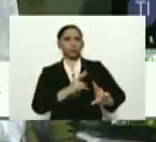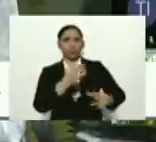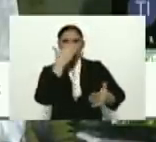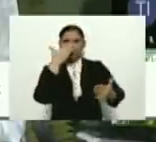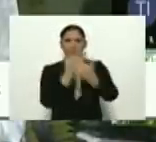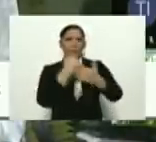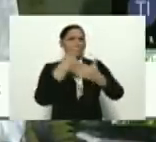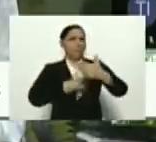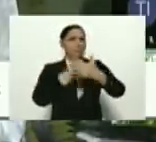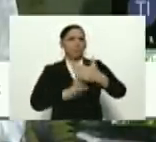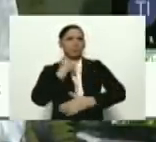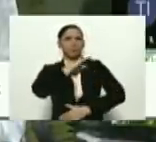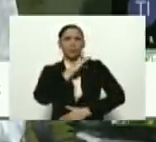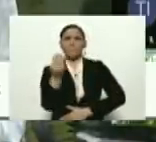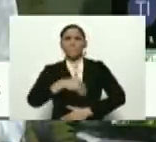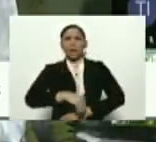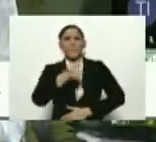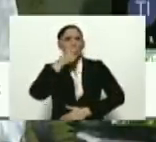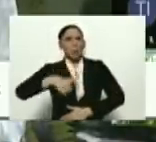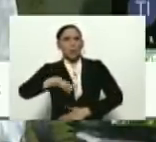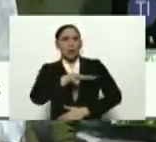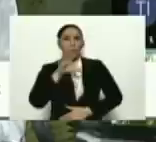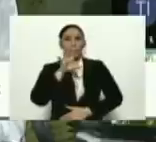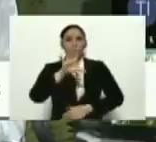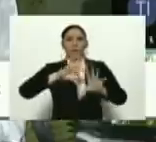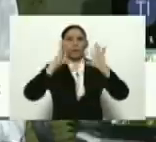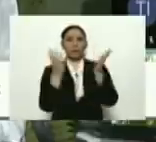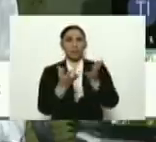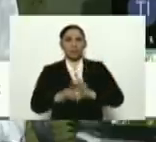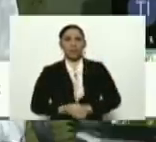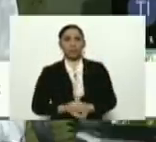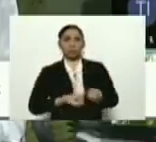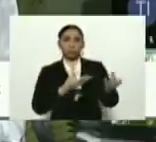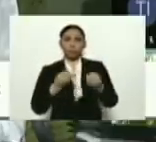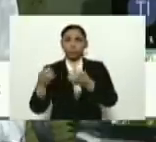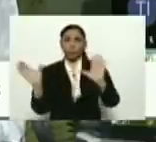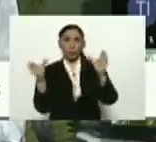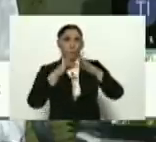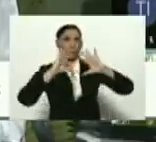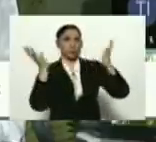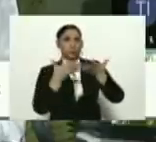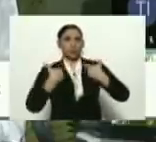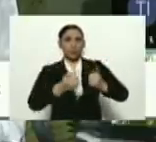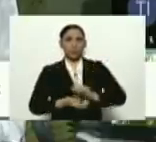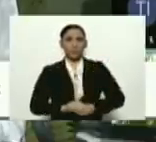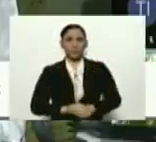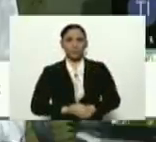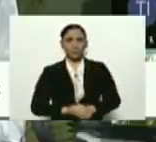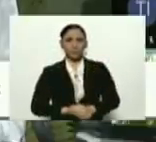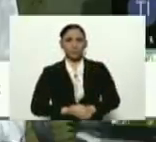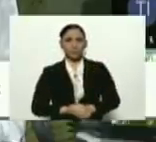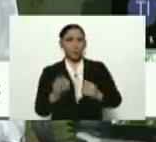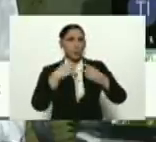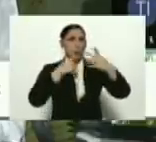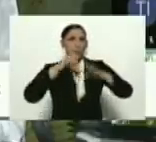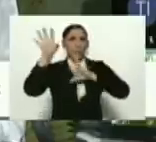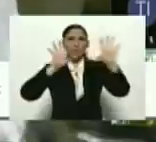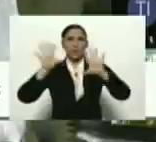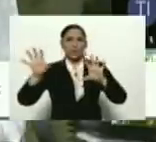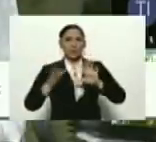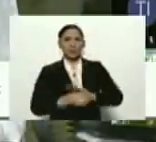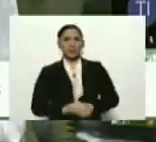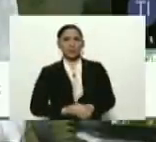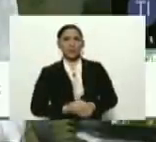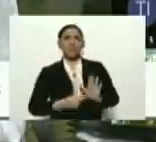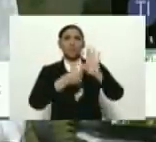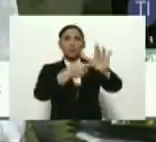país más poblado del planeta y sus aportes a la Organización Mundial de la Salud y a otras naciones, muestra